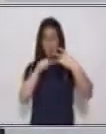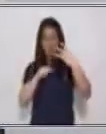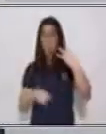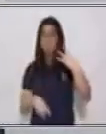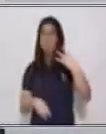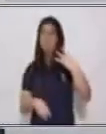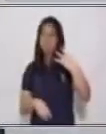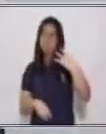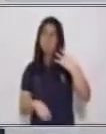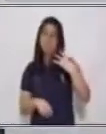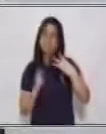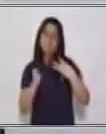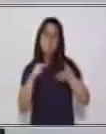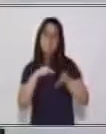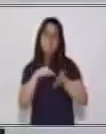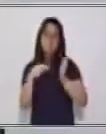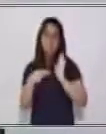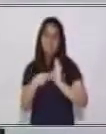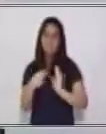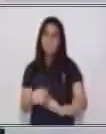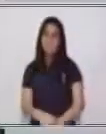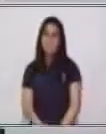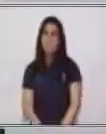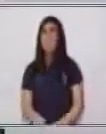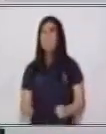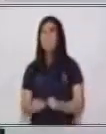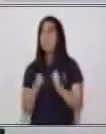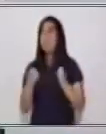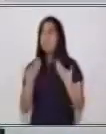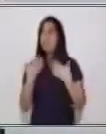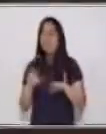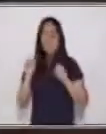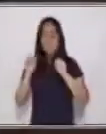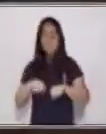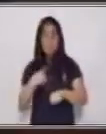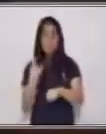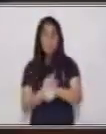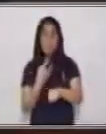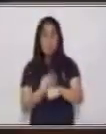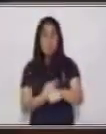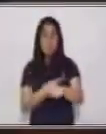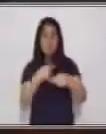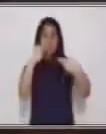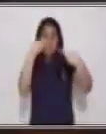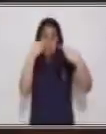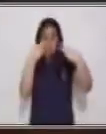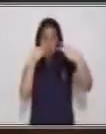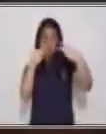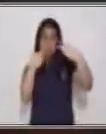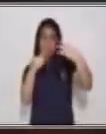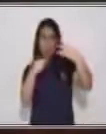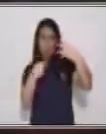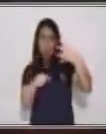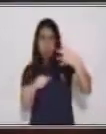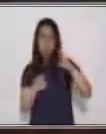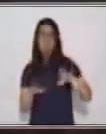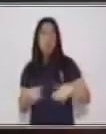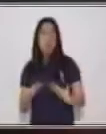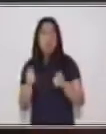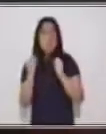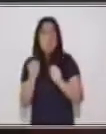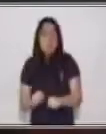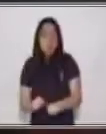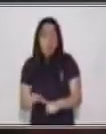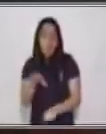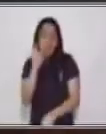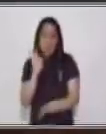en la búsqueda de una parábola, elipse, hipérbola y la circunferencia. Por lo tanto,